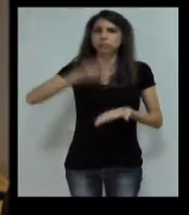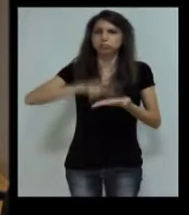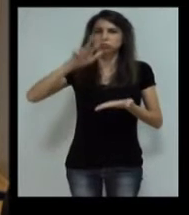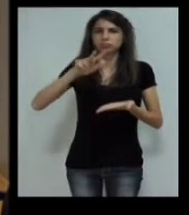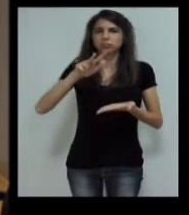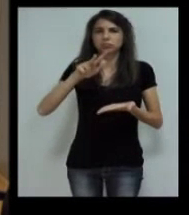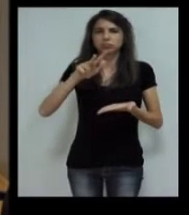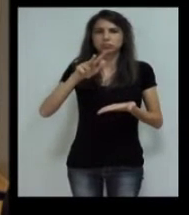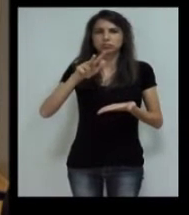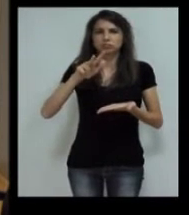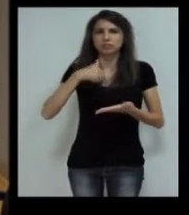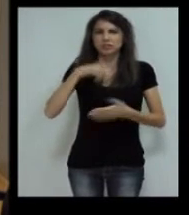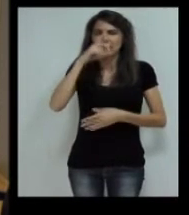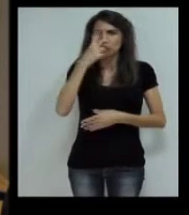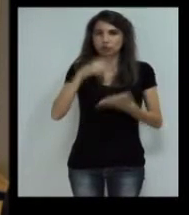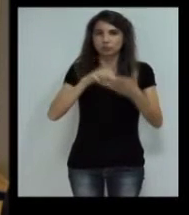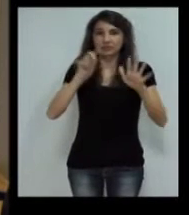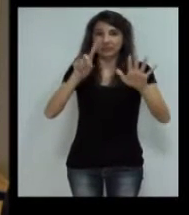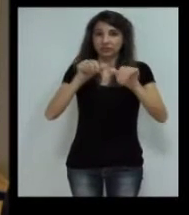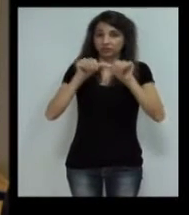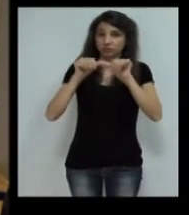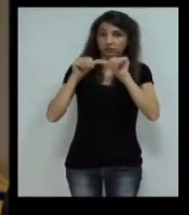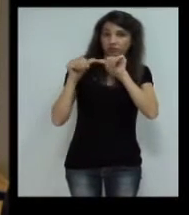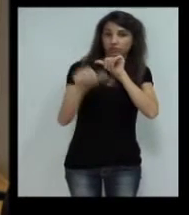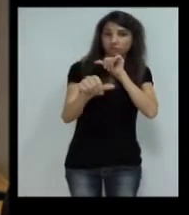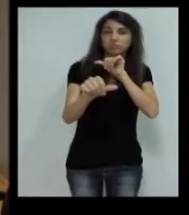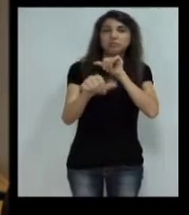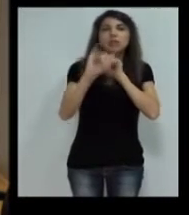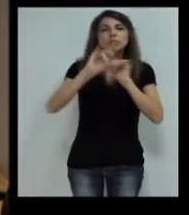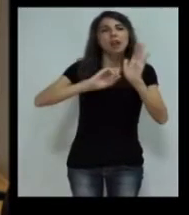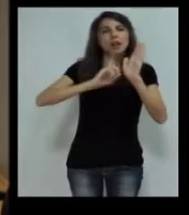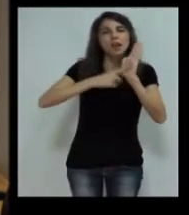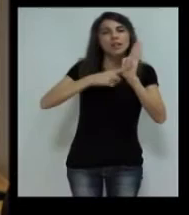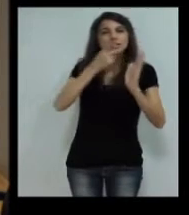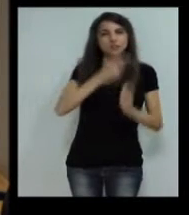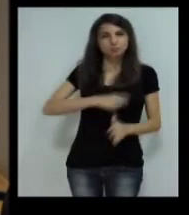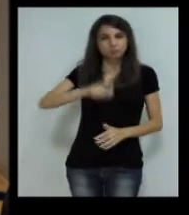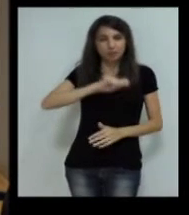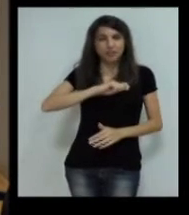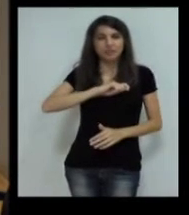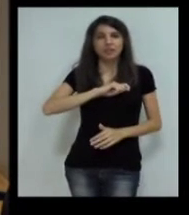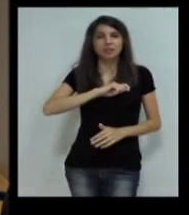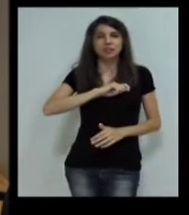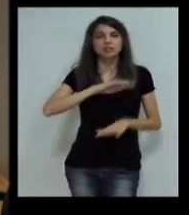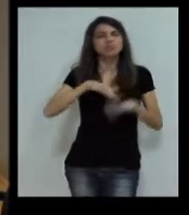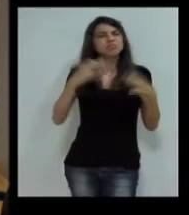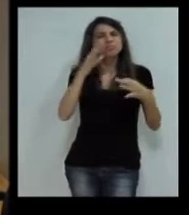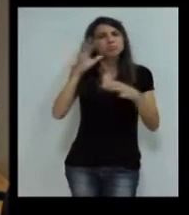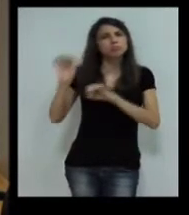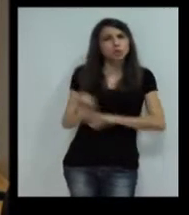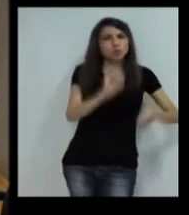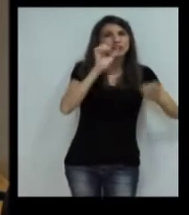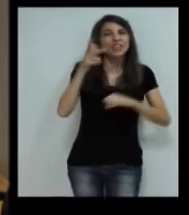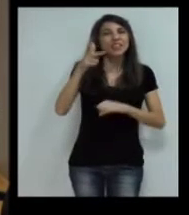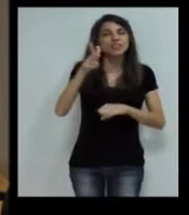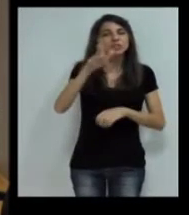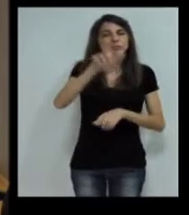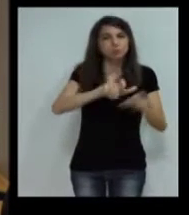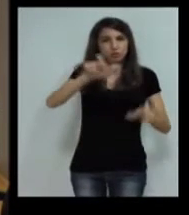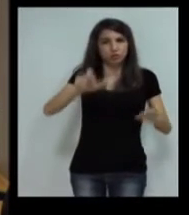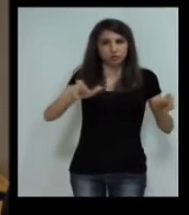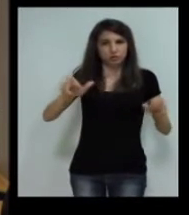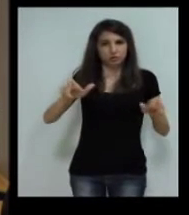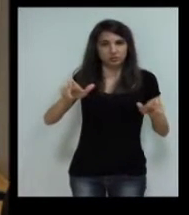el 2006 una ley en España para proteger los derechos de las personas,